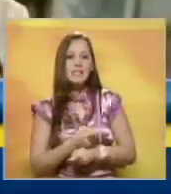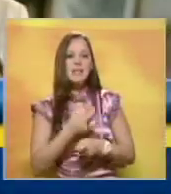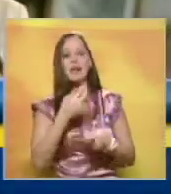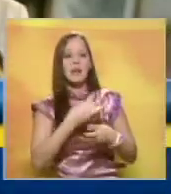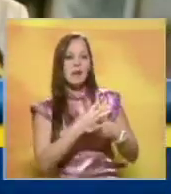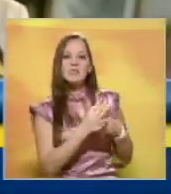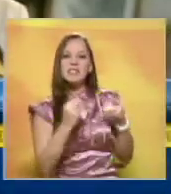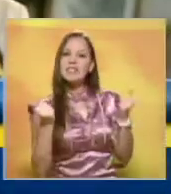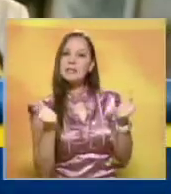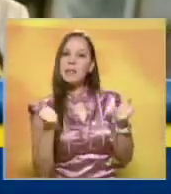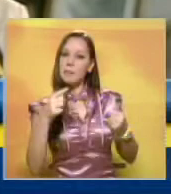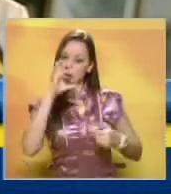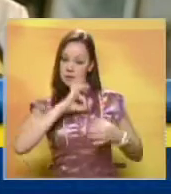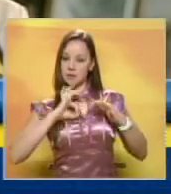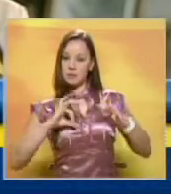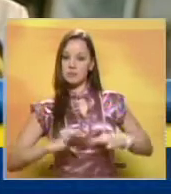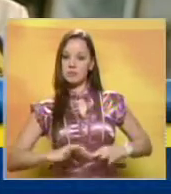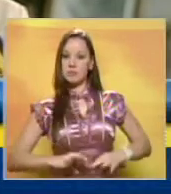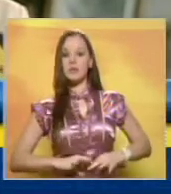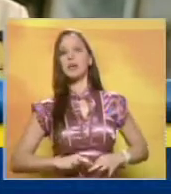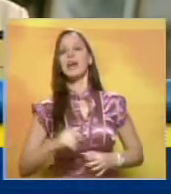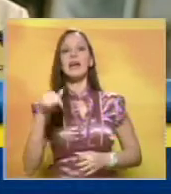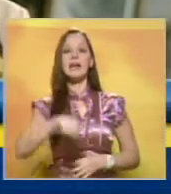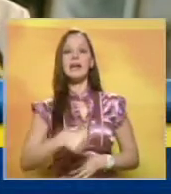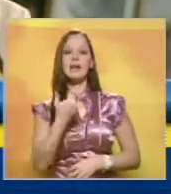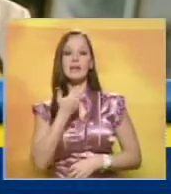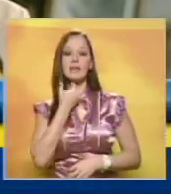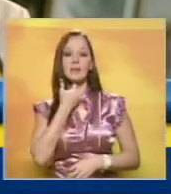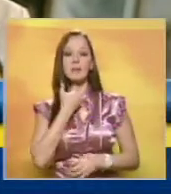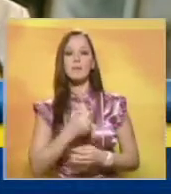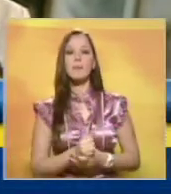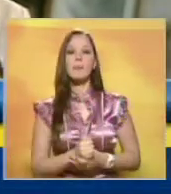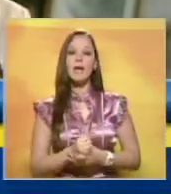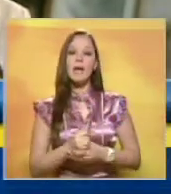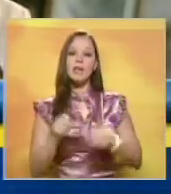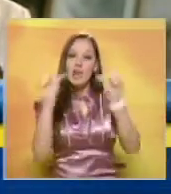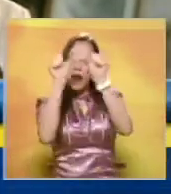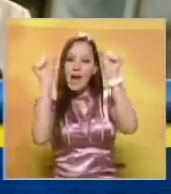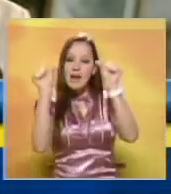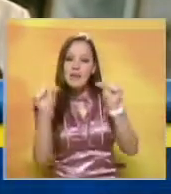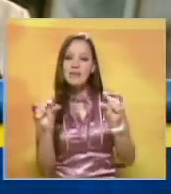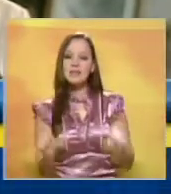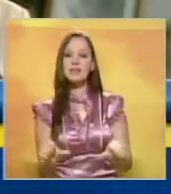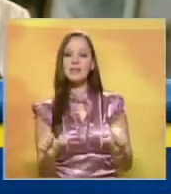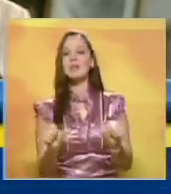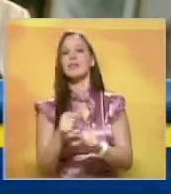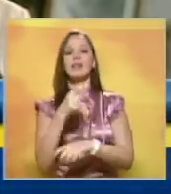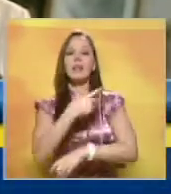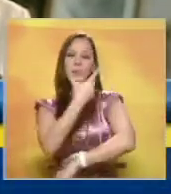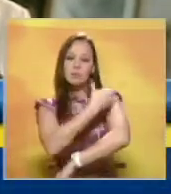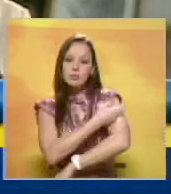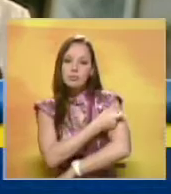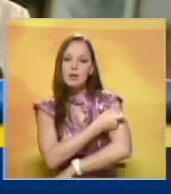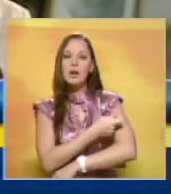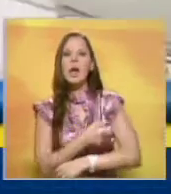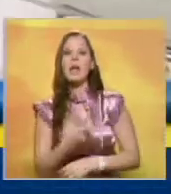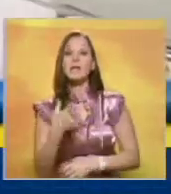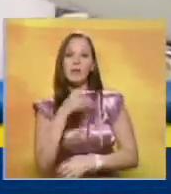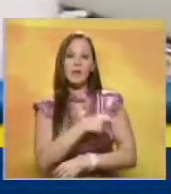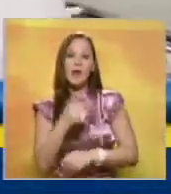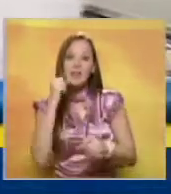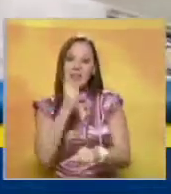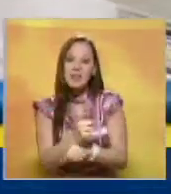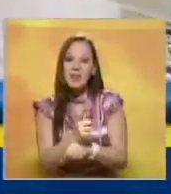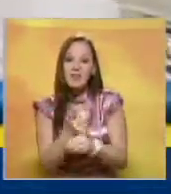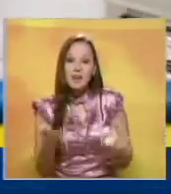acción es a través del sistema inmune. Entonces, la acción de la vacuna tiene que estimular el